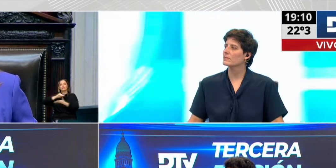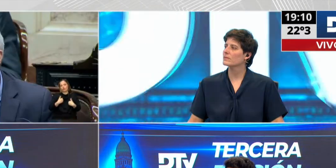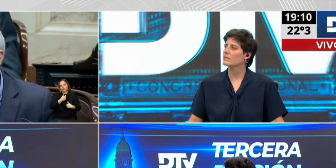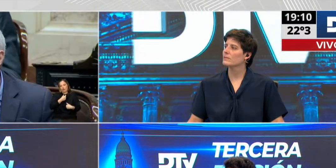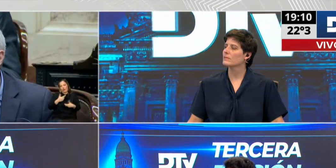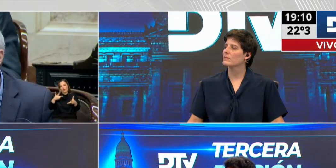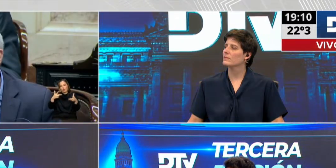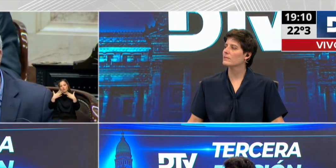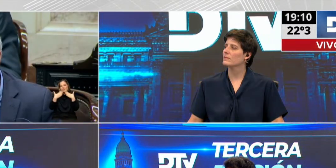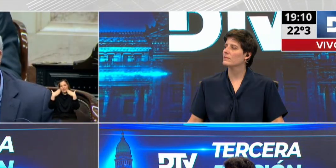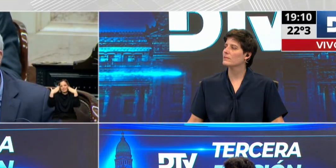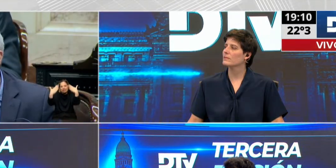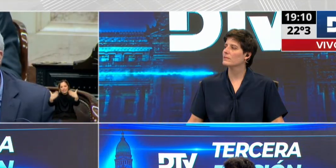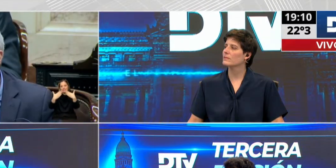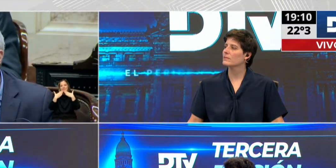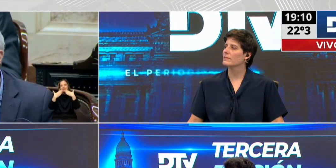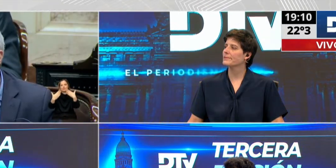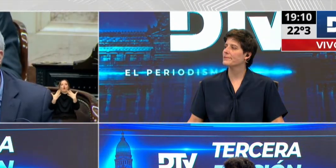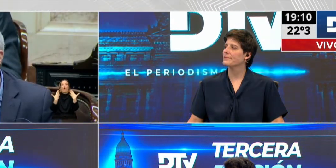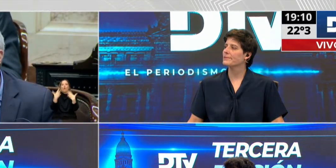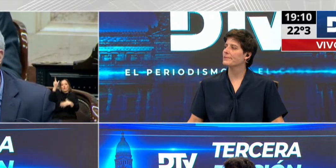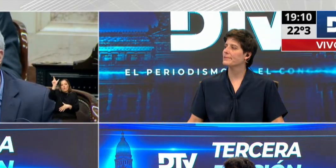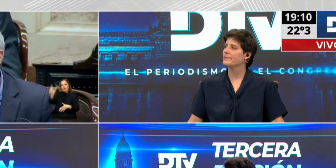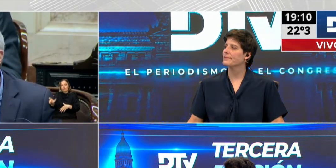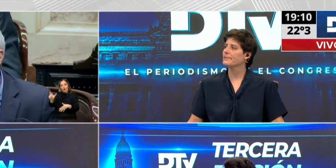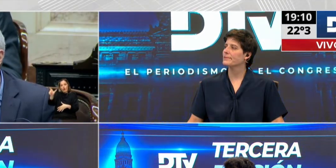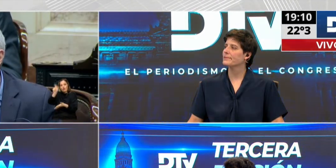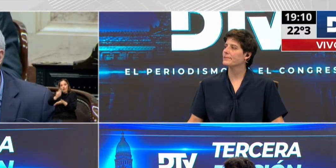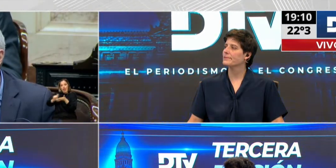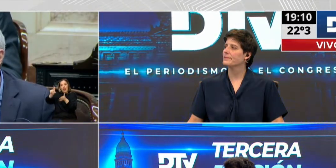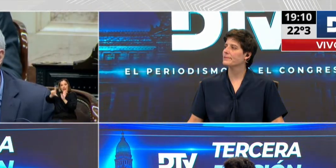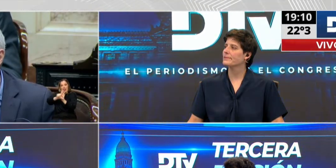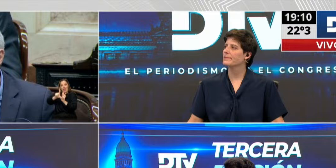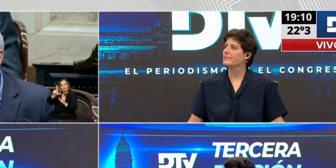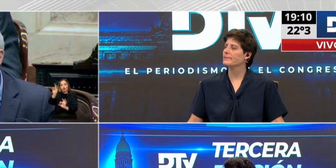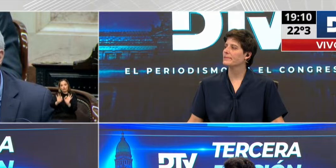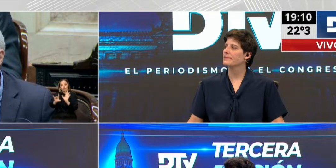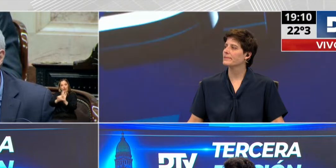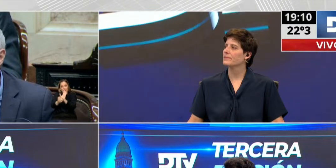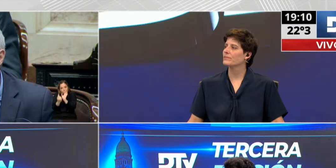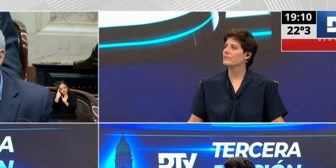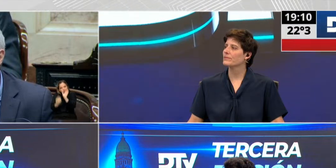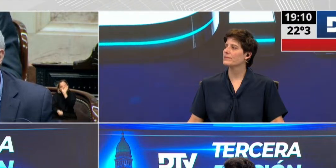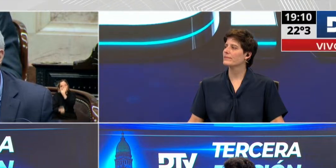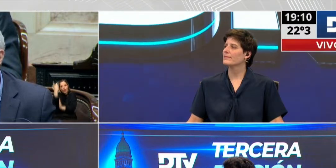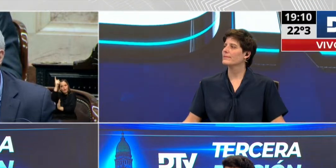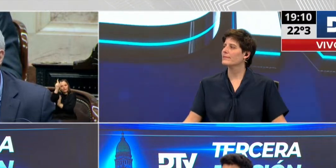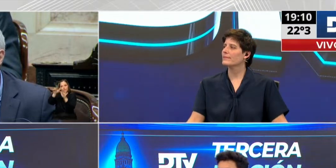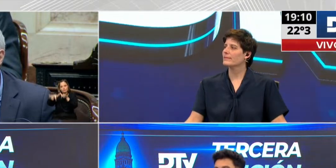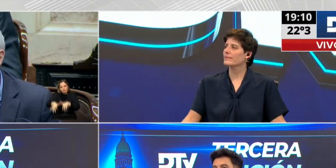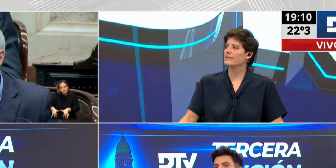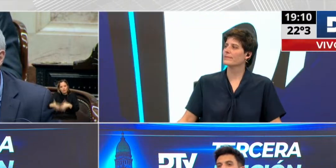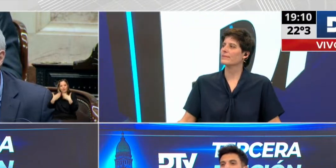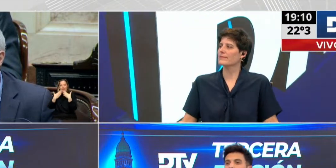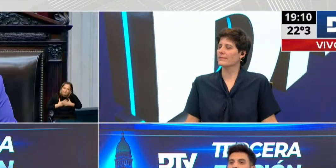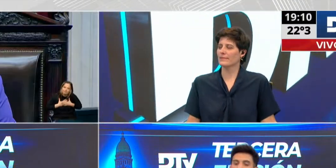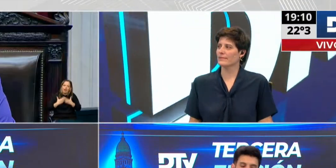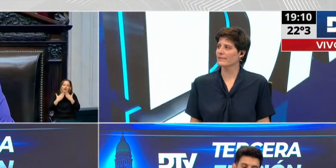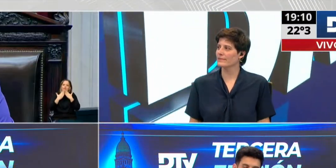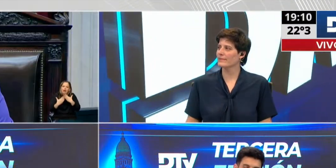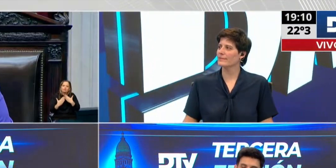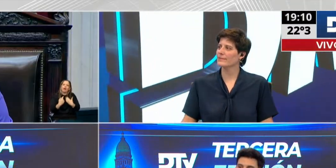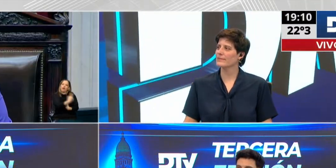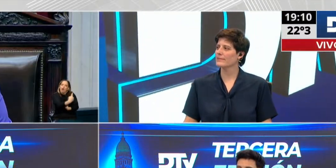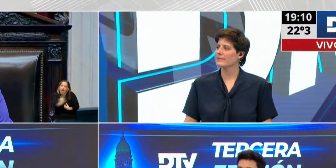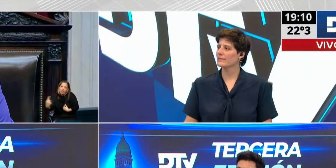Cámara y que a partir de eso, un dato muy importante, no hubo reunión de labor parlamentaria en este caso, y eso también